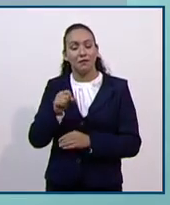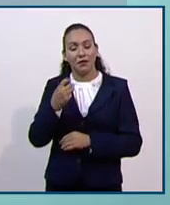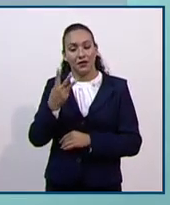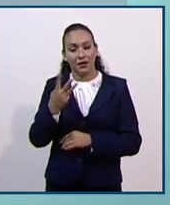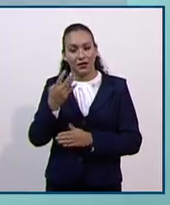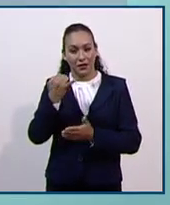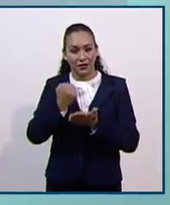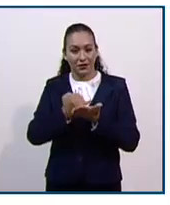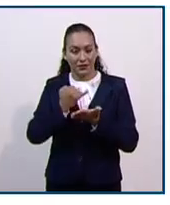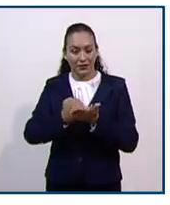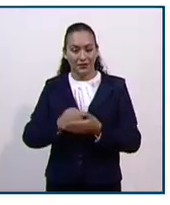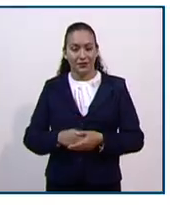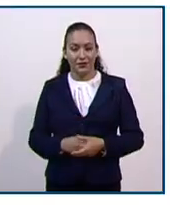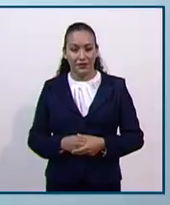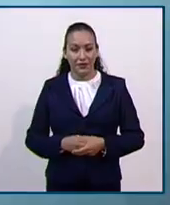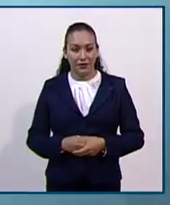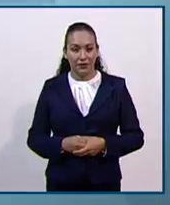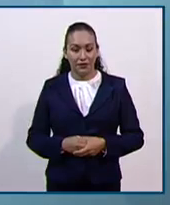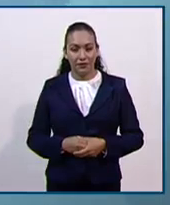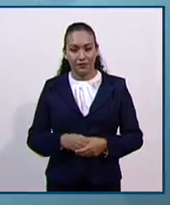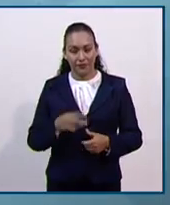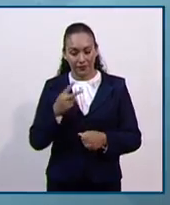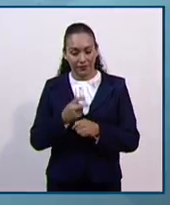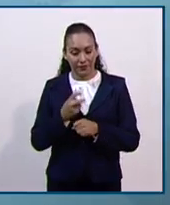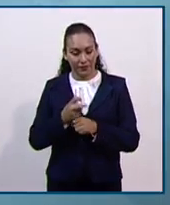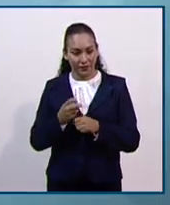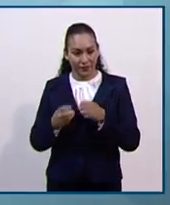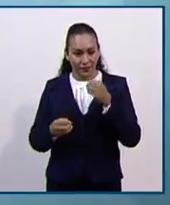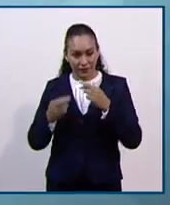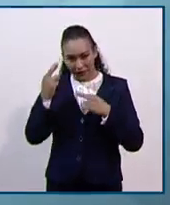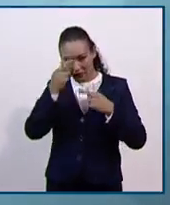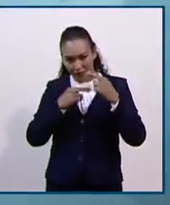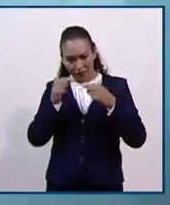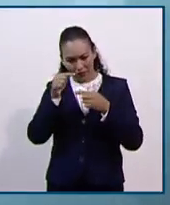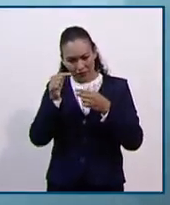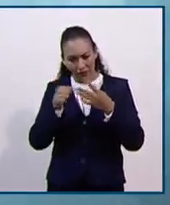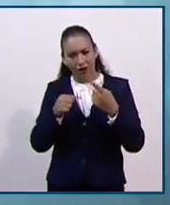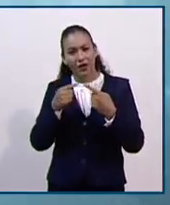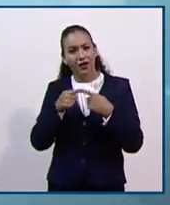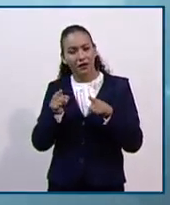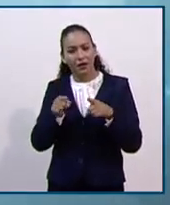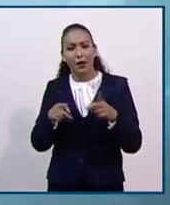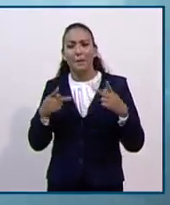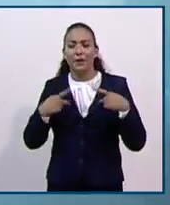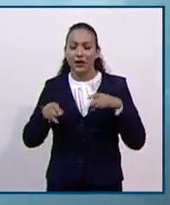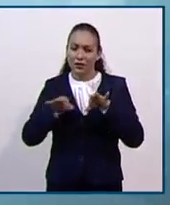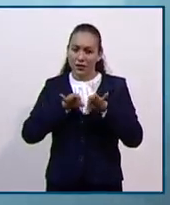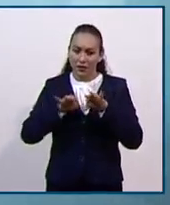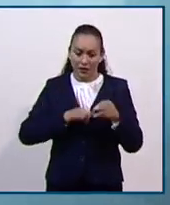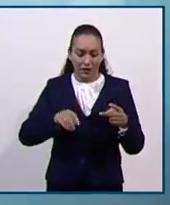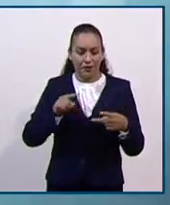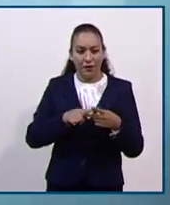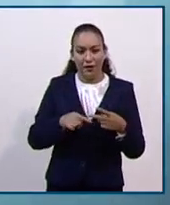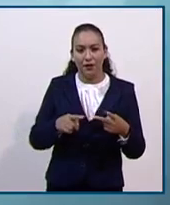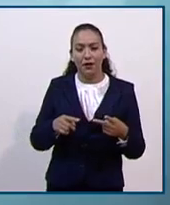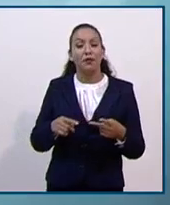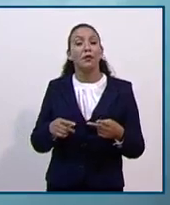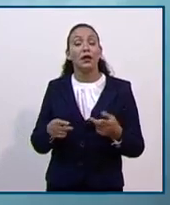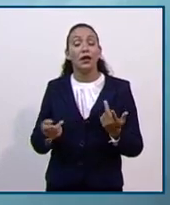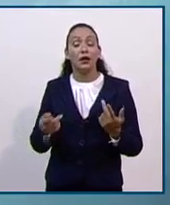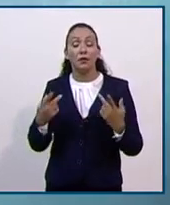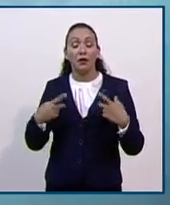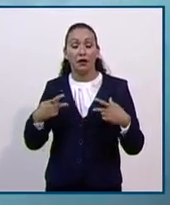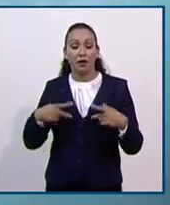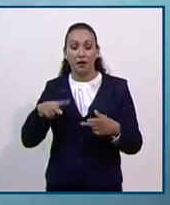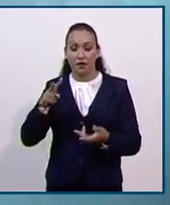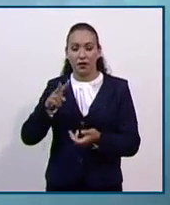de la Federación. La segunda sala difundió criterios sobre coalición de personas trabajadoras y personalidad jurídica